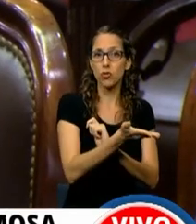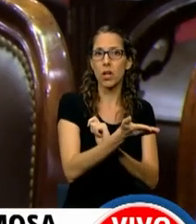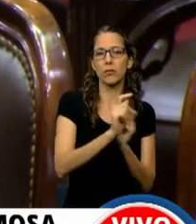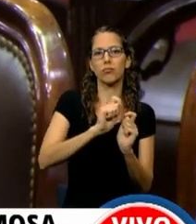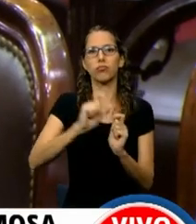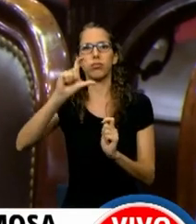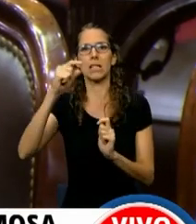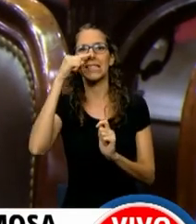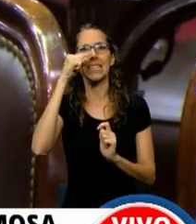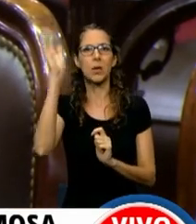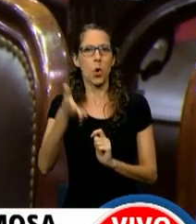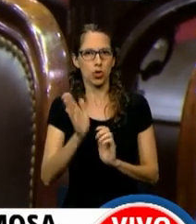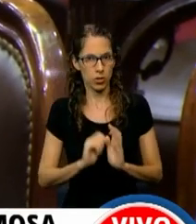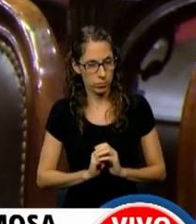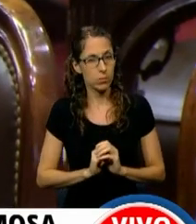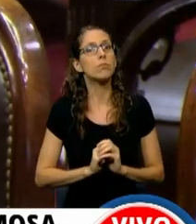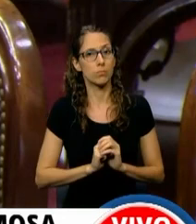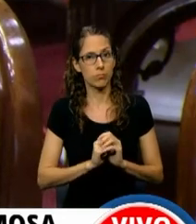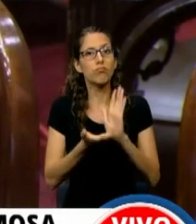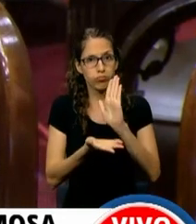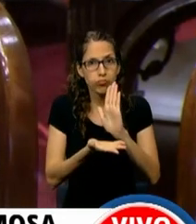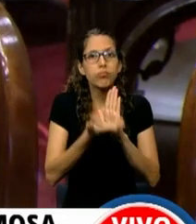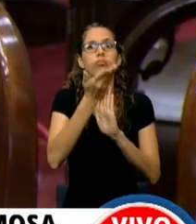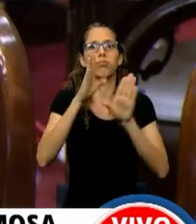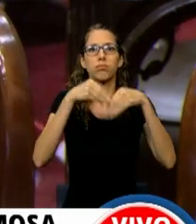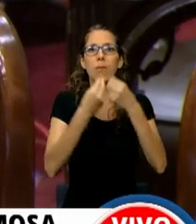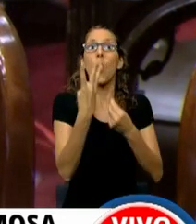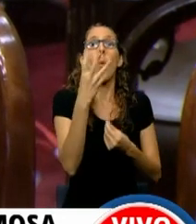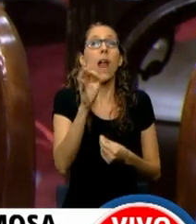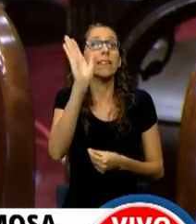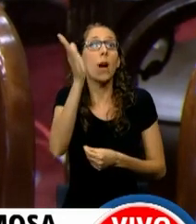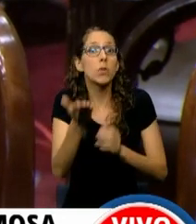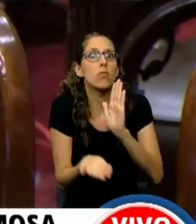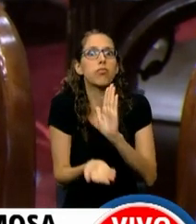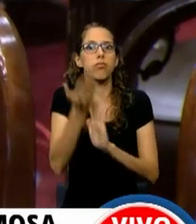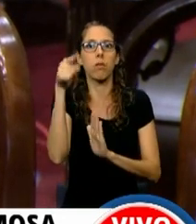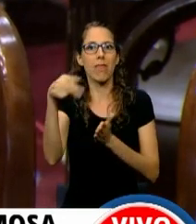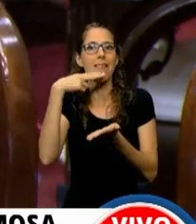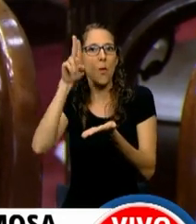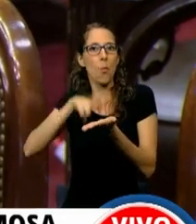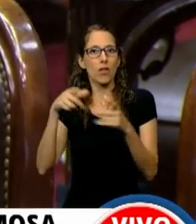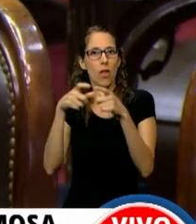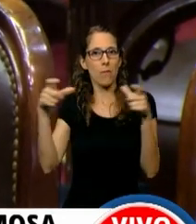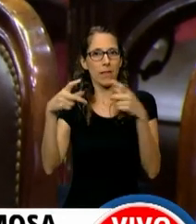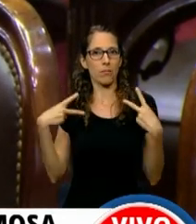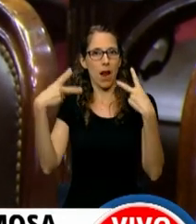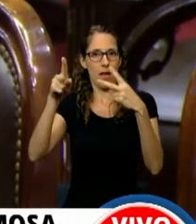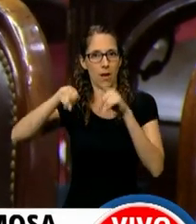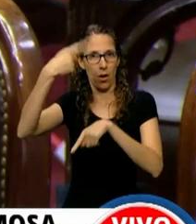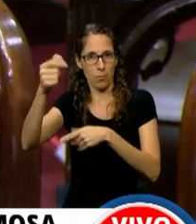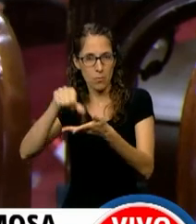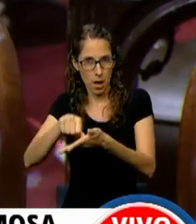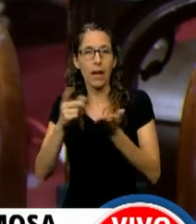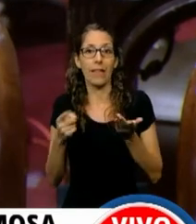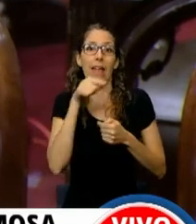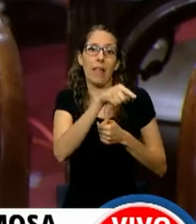al 7%. Hubo un aumento del 40% de este impuesto que vino a financiar al